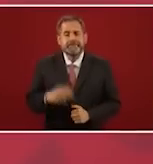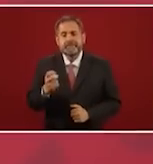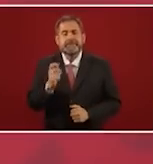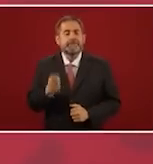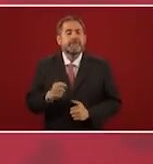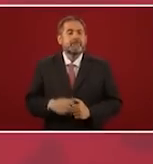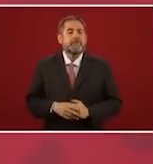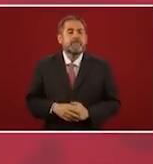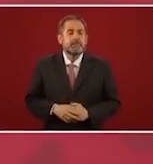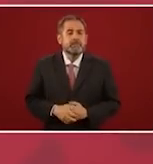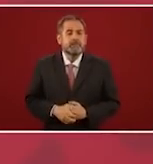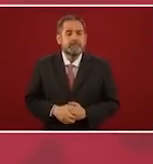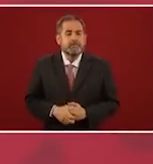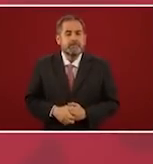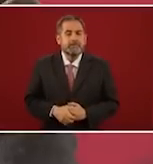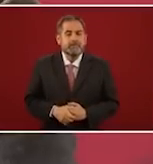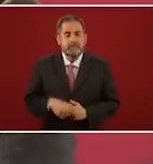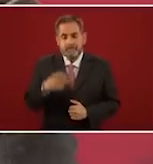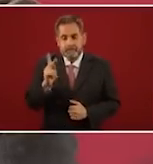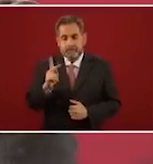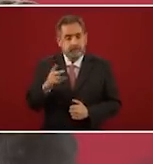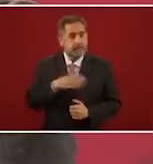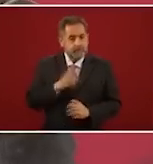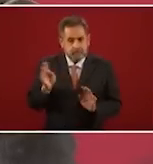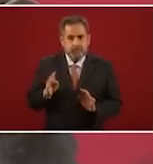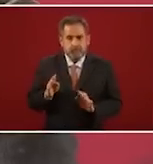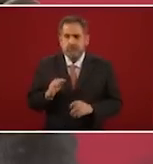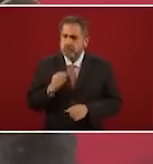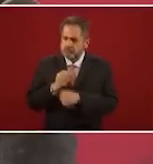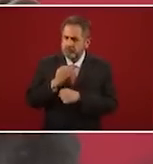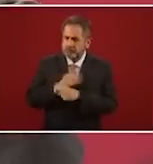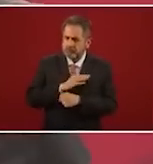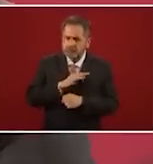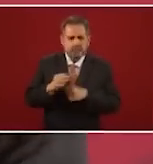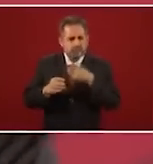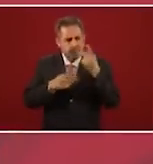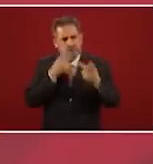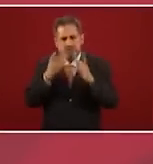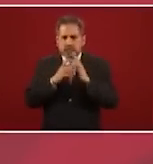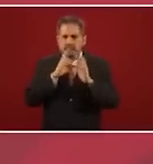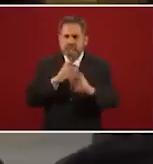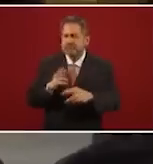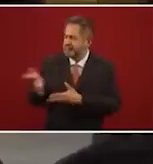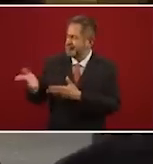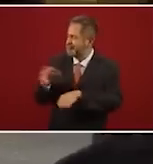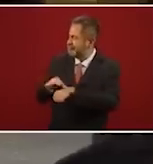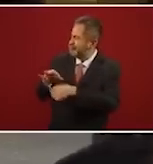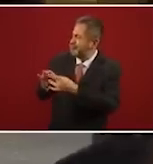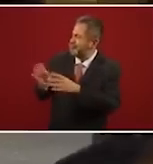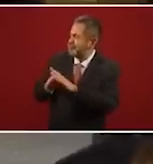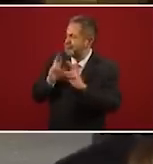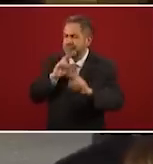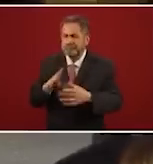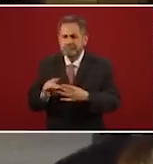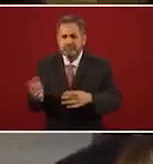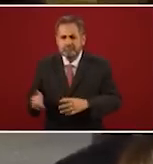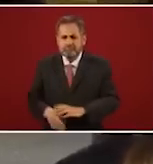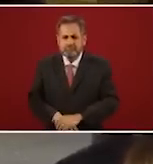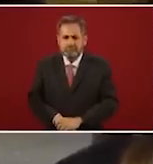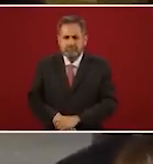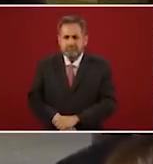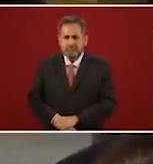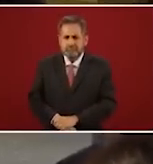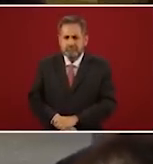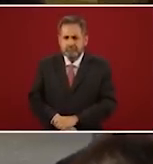Entonces, pero qué bueno que podemos replicar. A ver, doctor, ¿cómo están? Pero usted